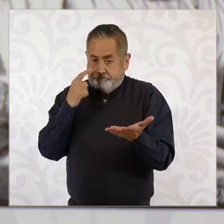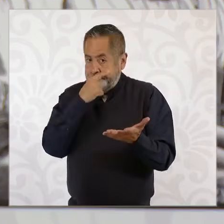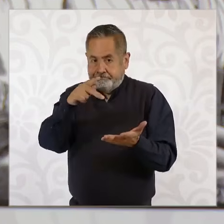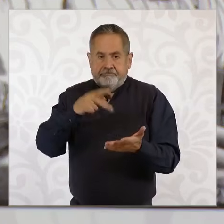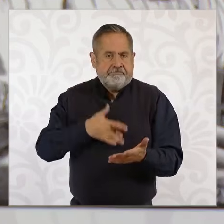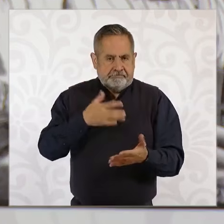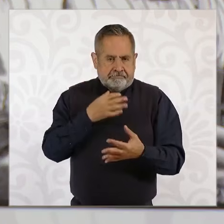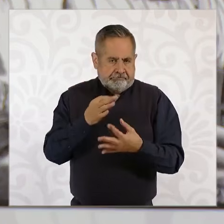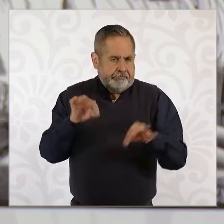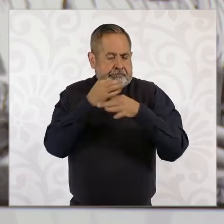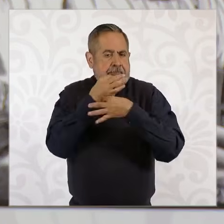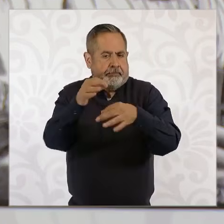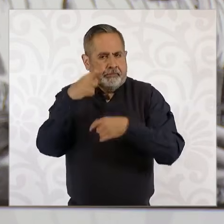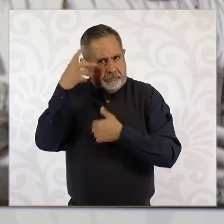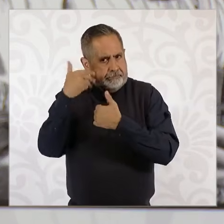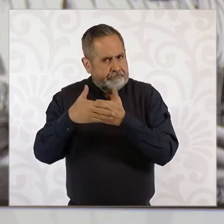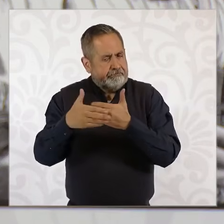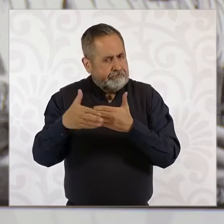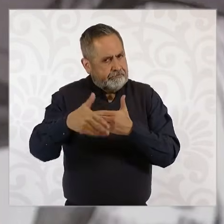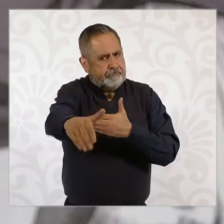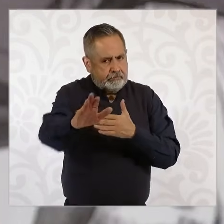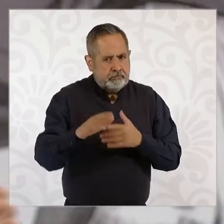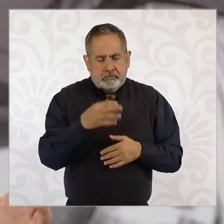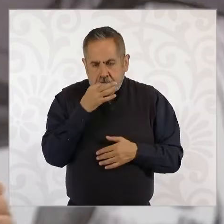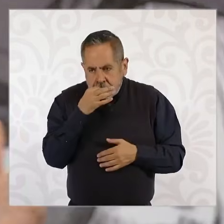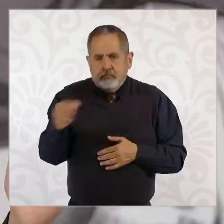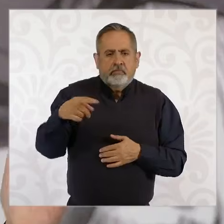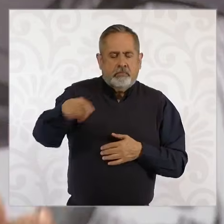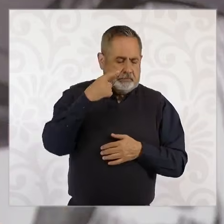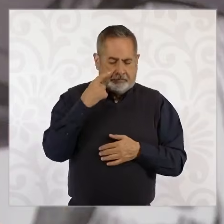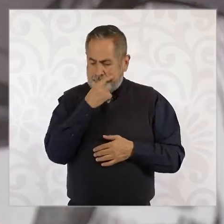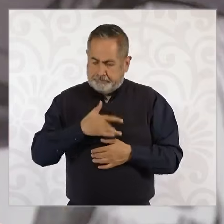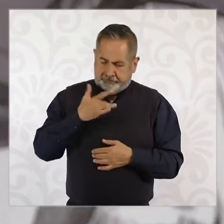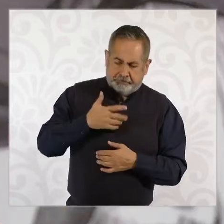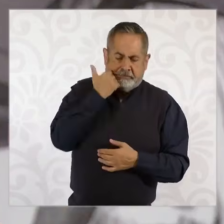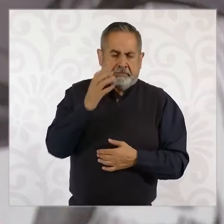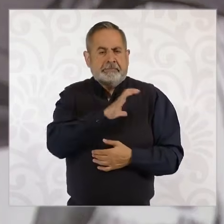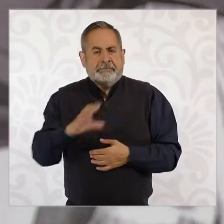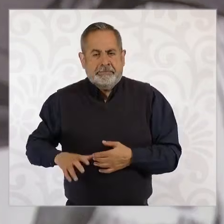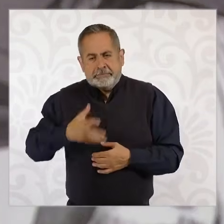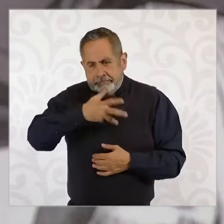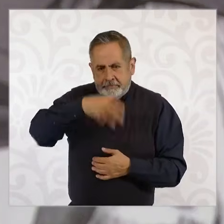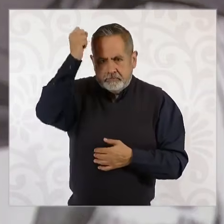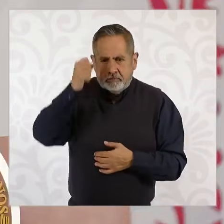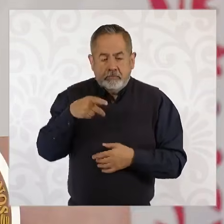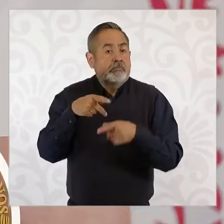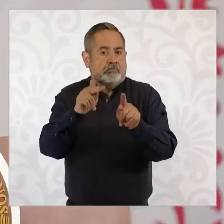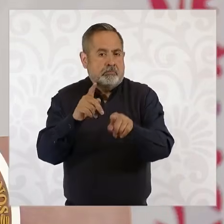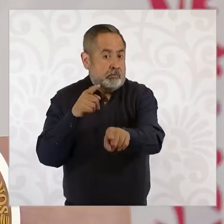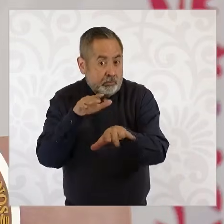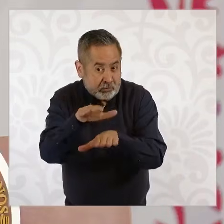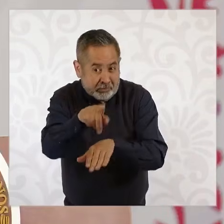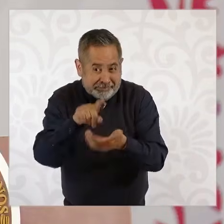es importante hacia adelante, pues que se vayan definiendo si quieren ser candidatos a algo. Pero no tengo